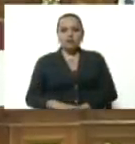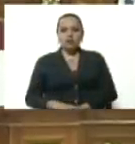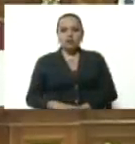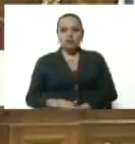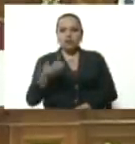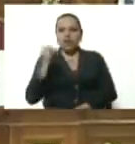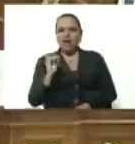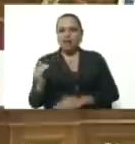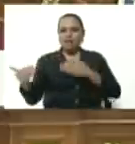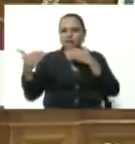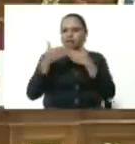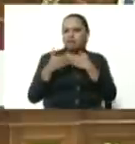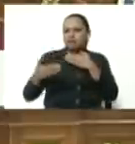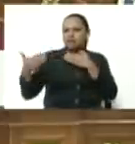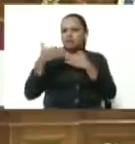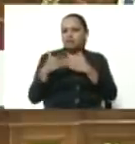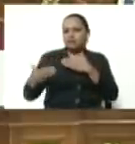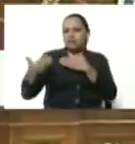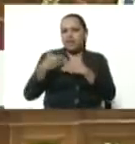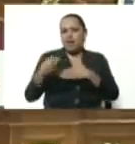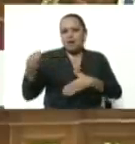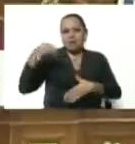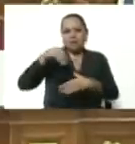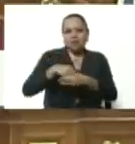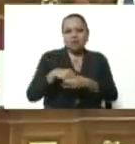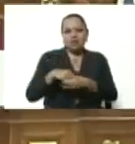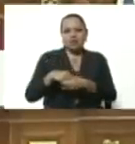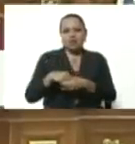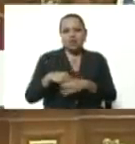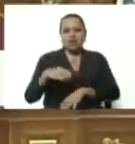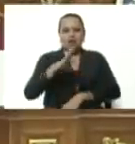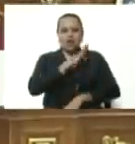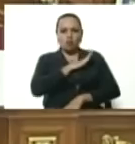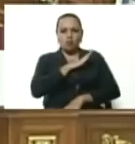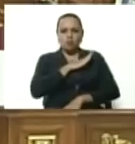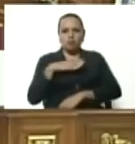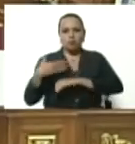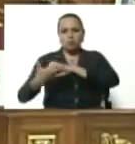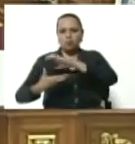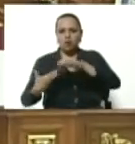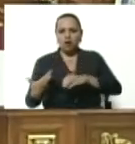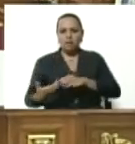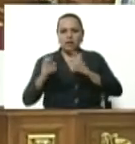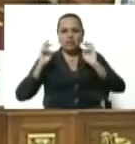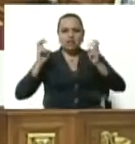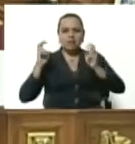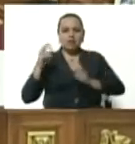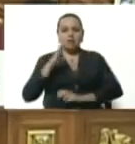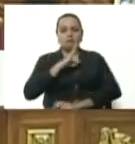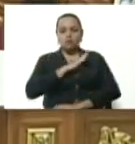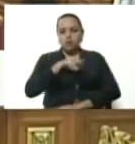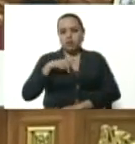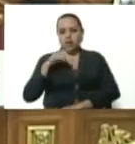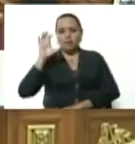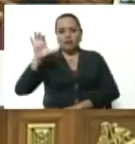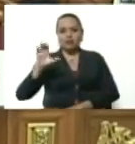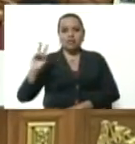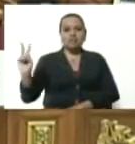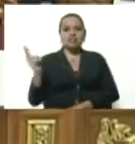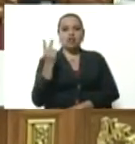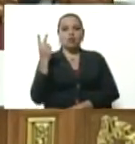constante y conspirativa injerencia en los asuntos internos de nuestra patria.